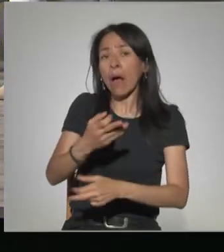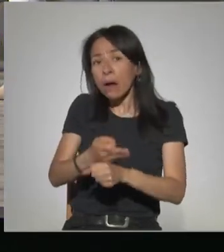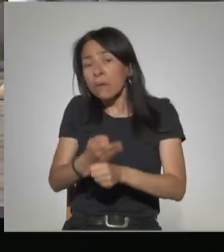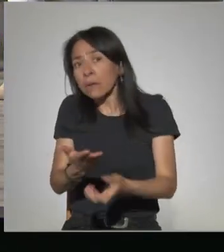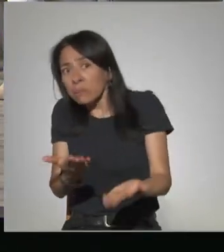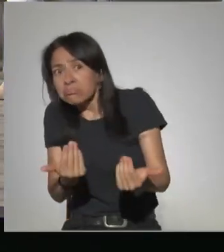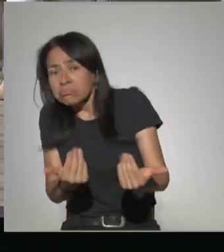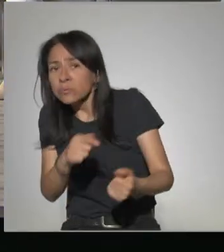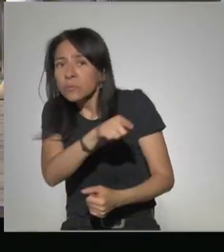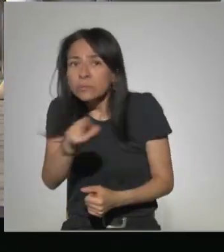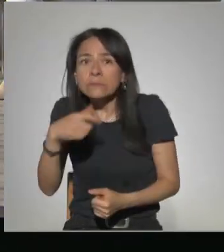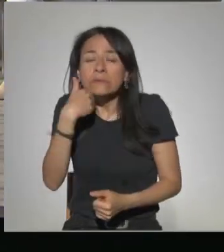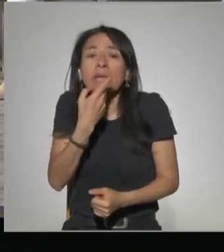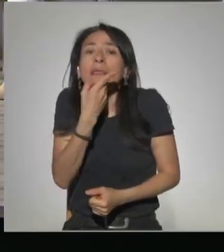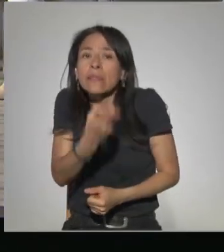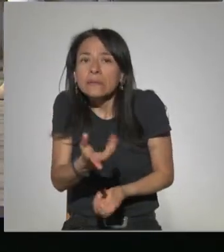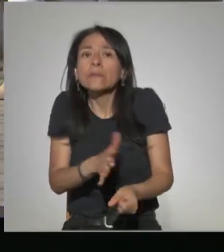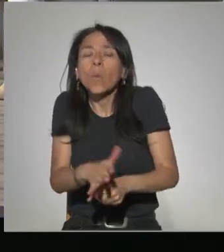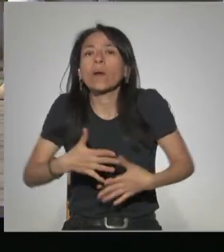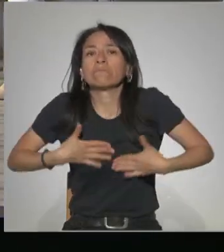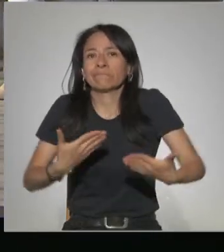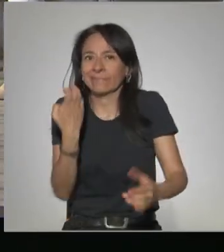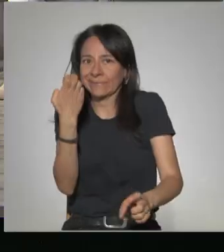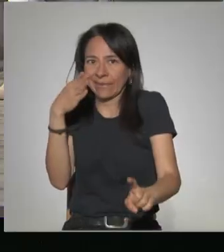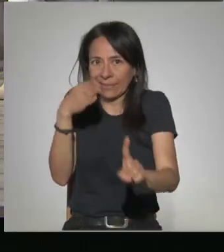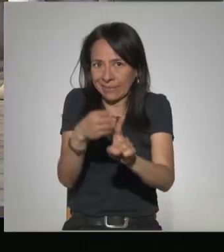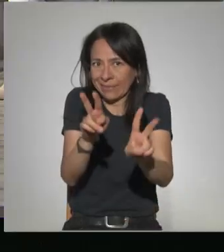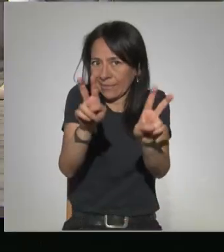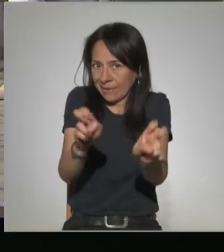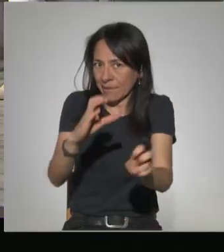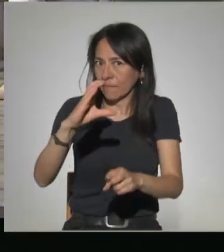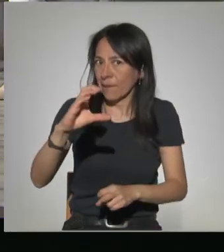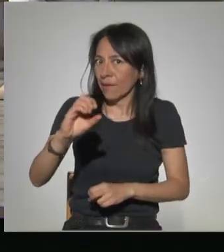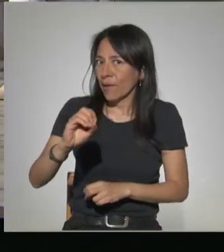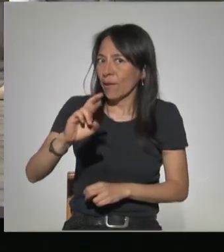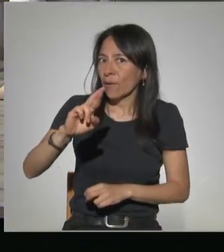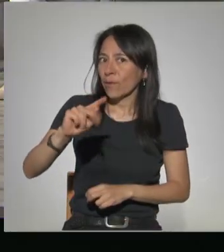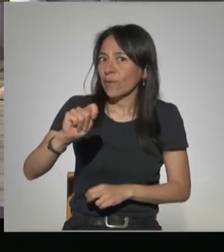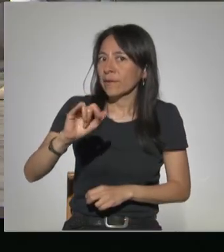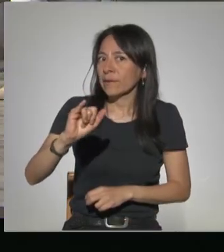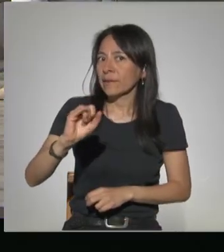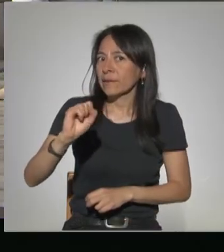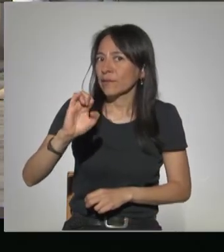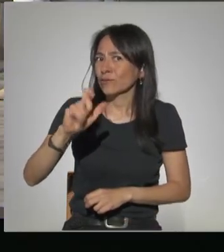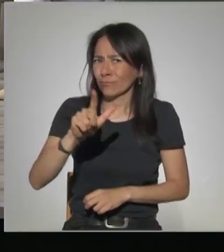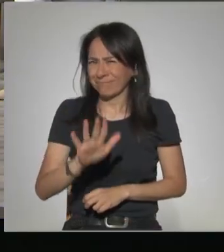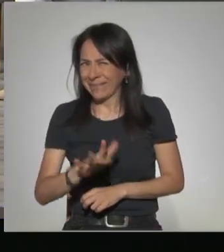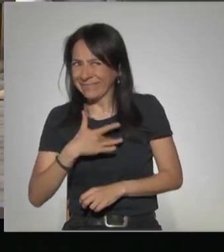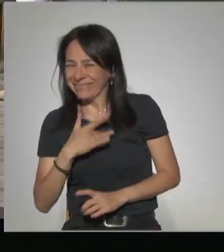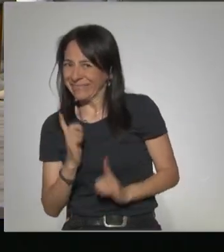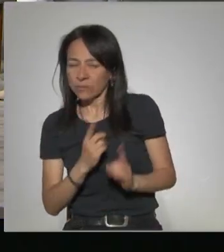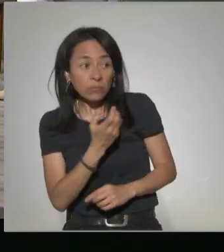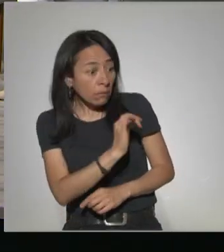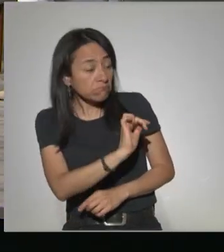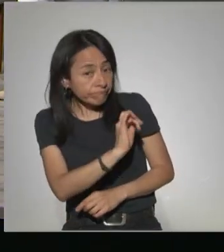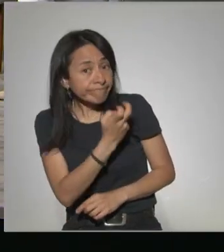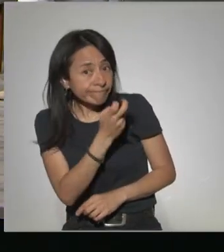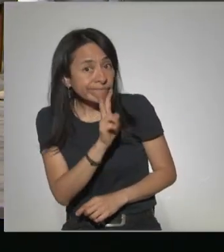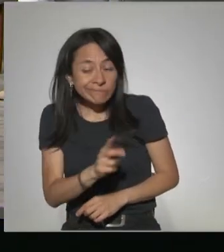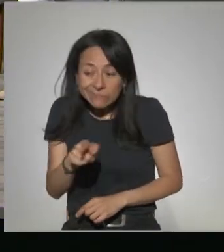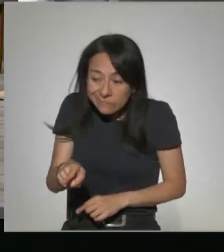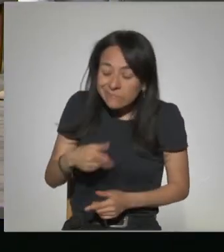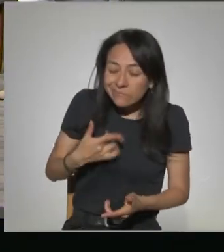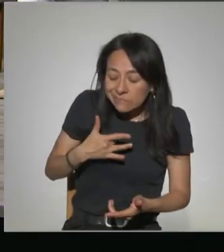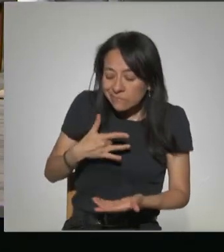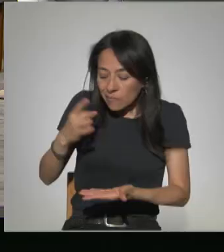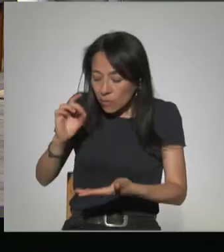sobre el tema del cortisol, porque yo creo que tenemos como muchas dudas, ¿no? Sí, hay muchas preguntas, hay muchas dudas sobre el tema, pero